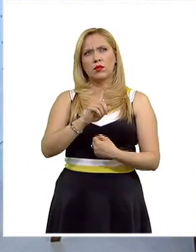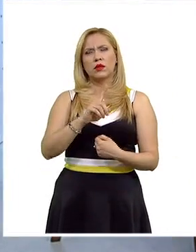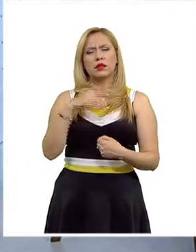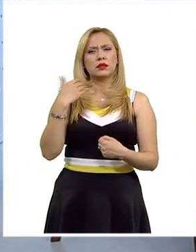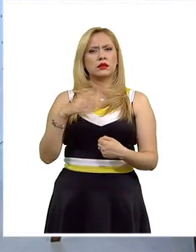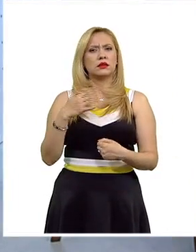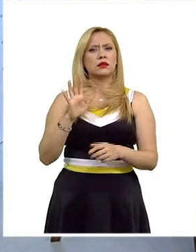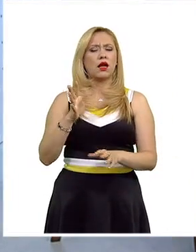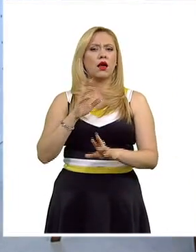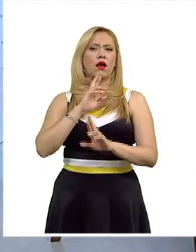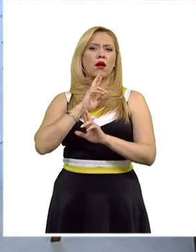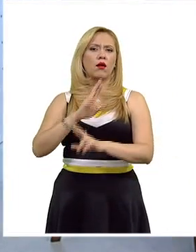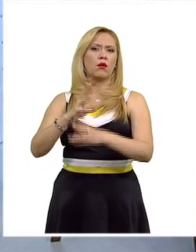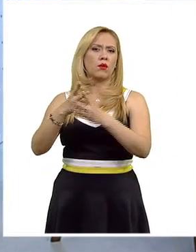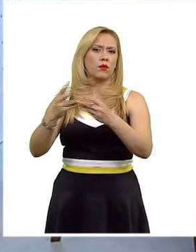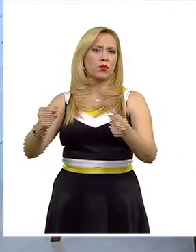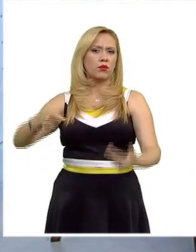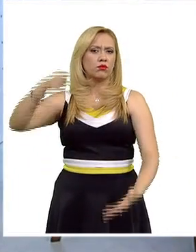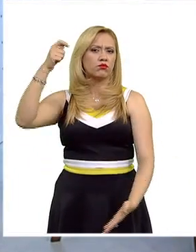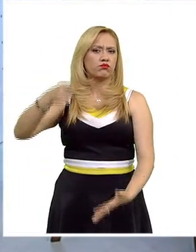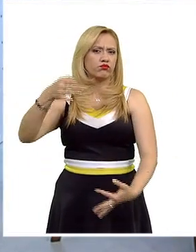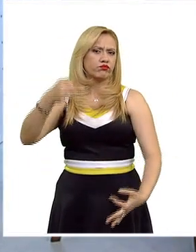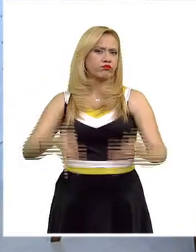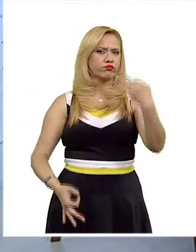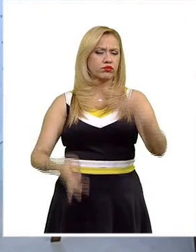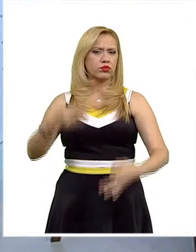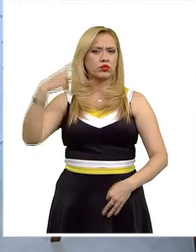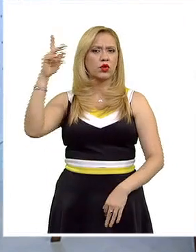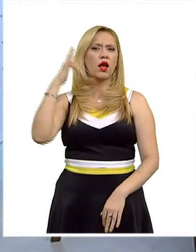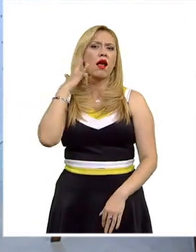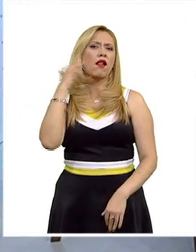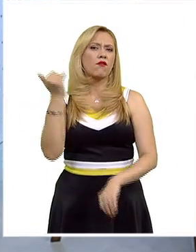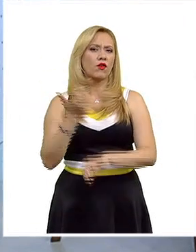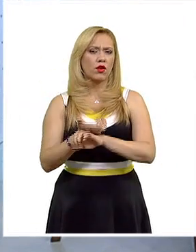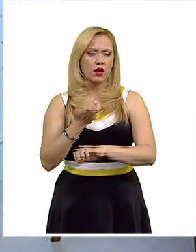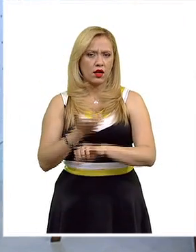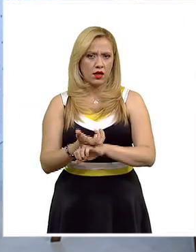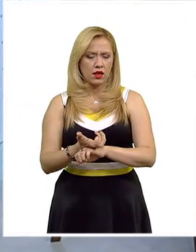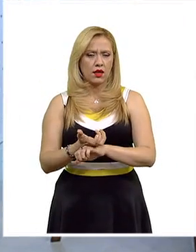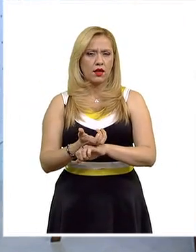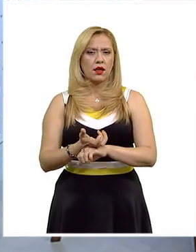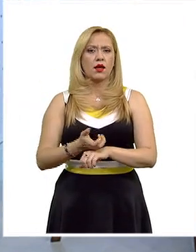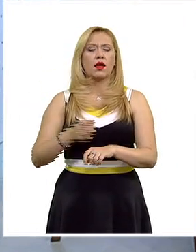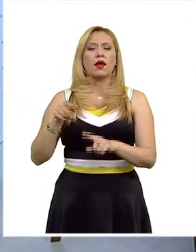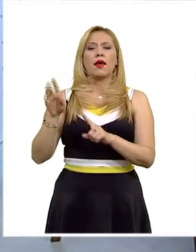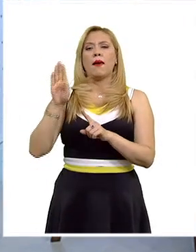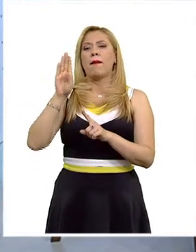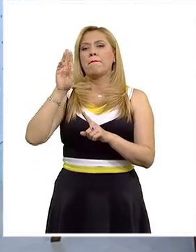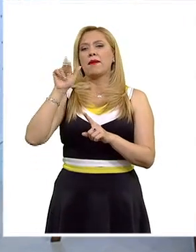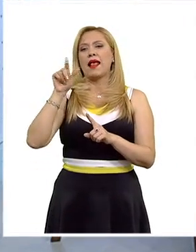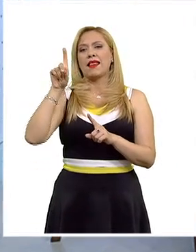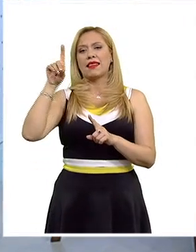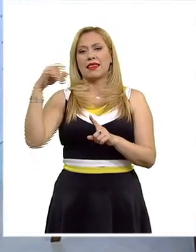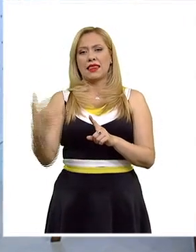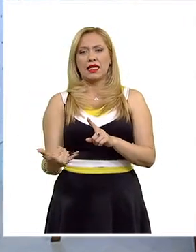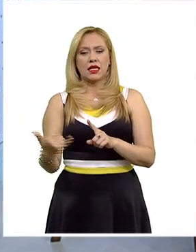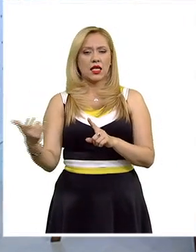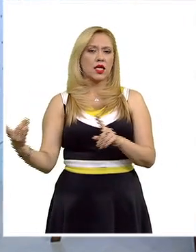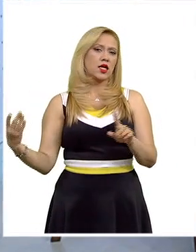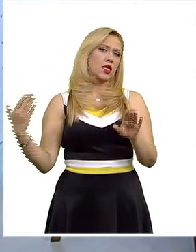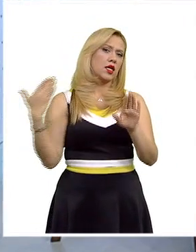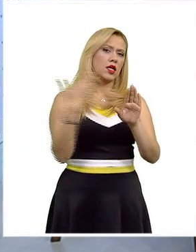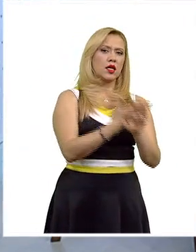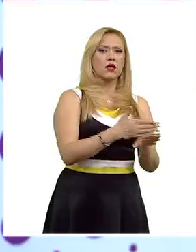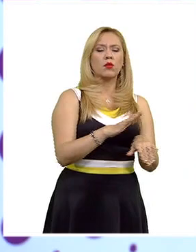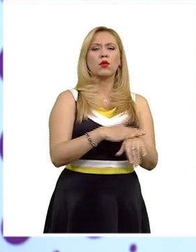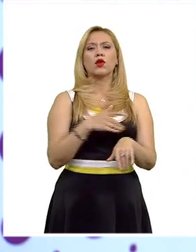caso que resolvió una corte de apelación en California, que es el caso Ellison versus Brady. Este es un caso que se da en